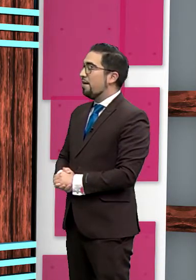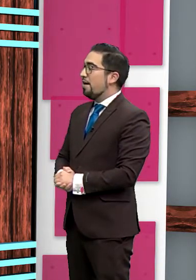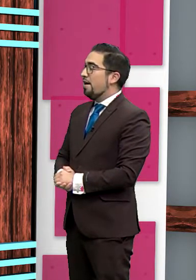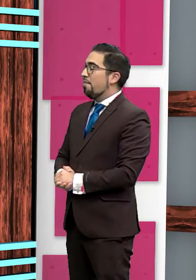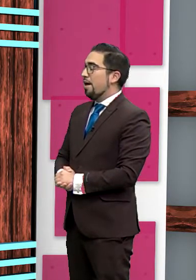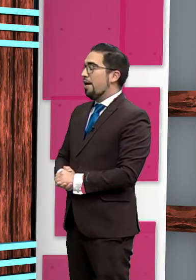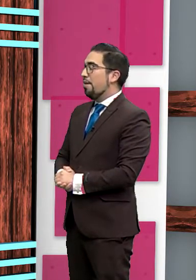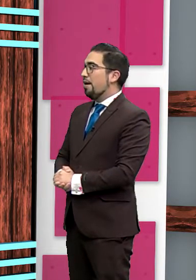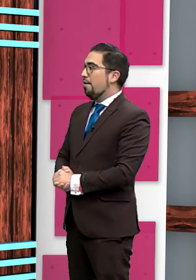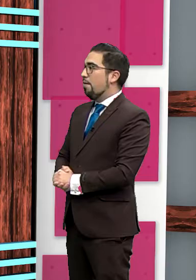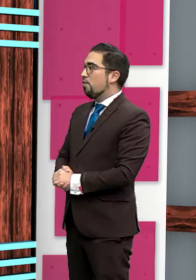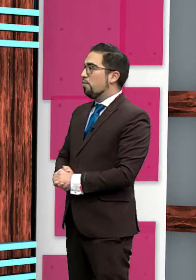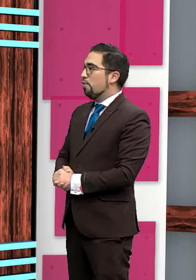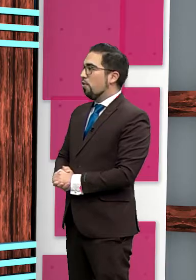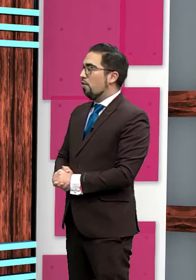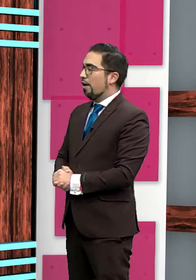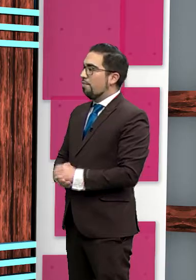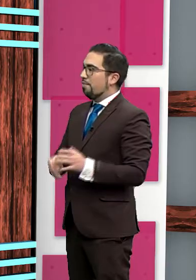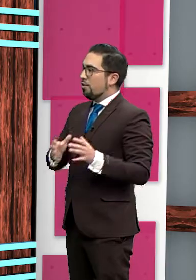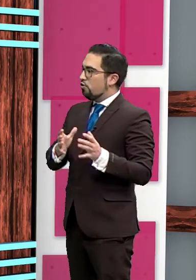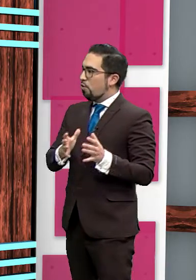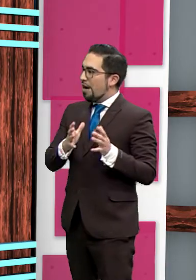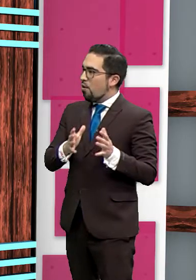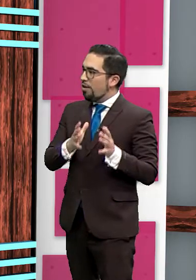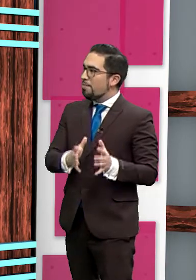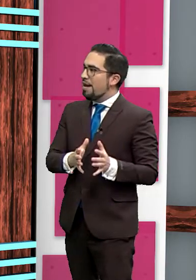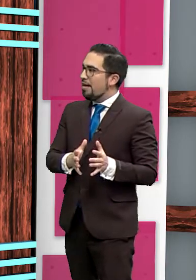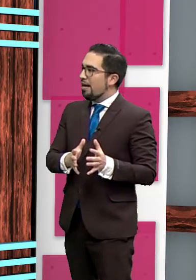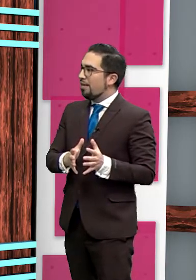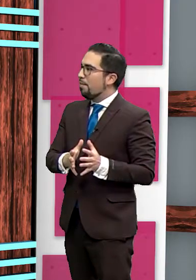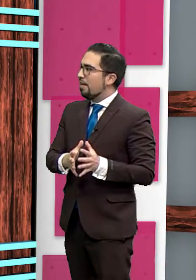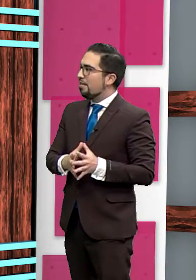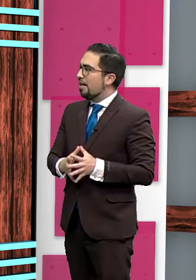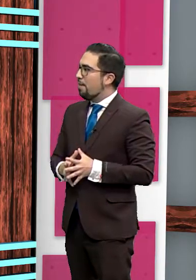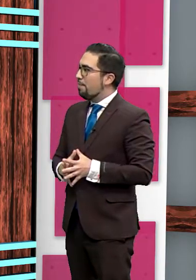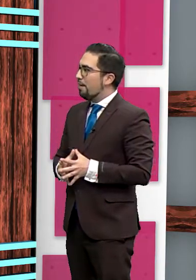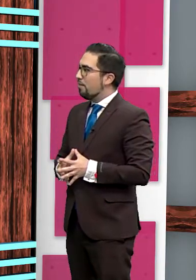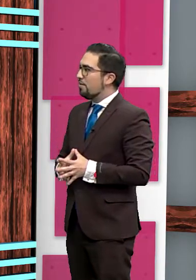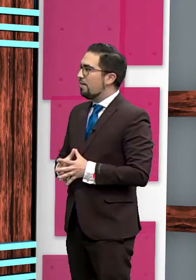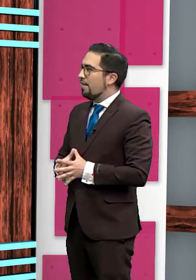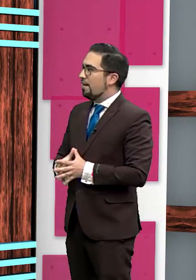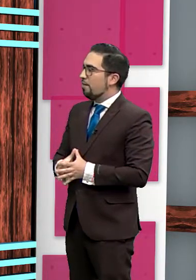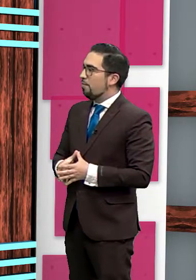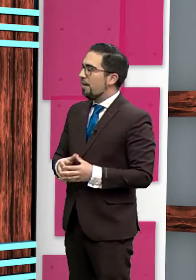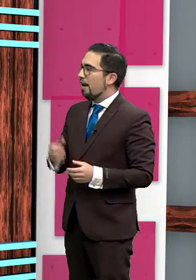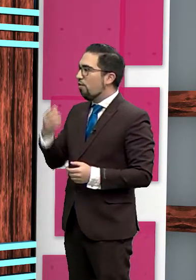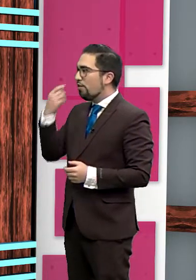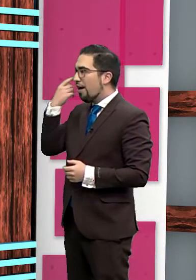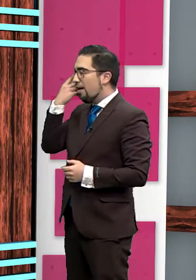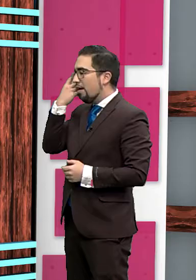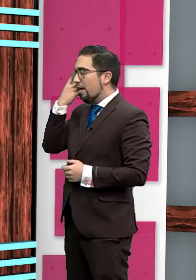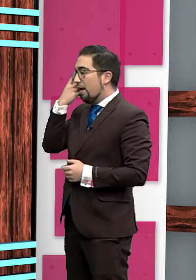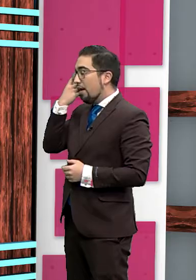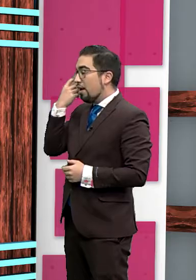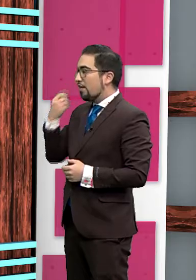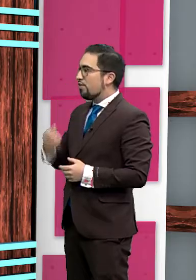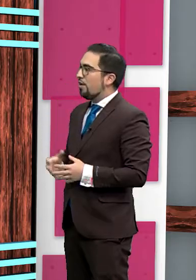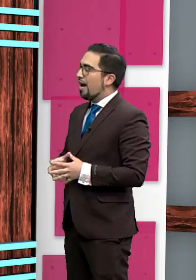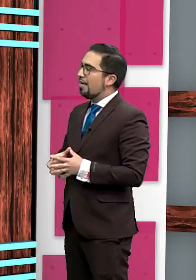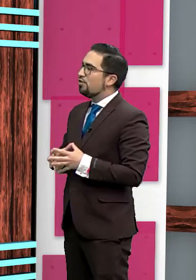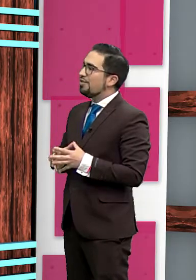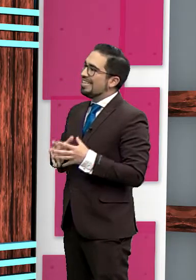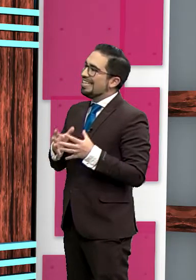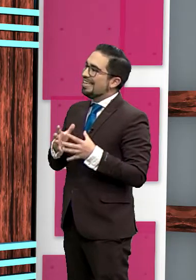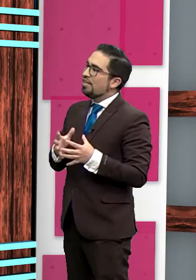ministra. Bien, a ver, hablemos un poco sobre la última línea que también destacaba el periodista de RTP en la nota en relación